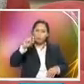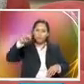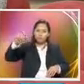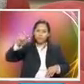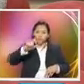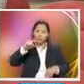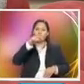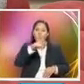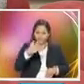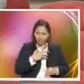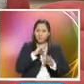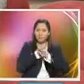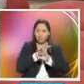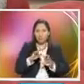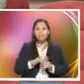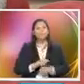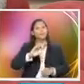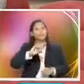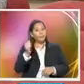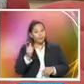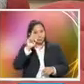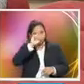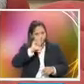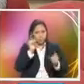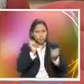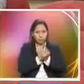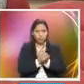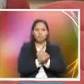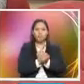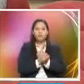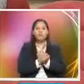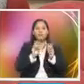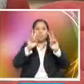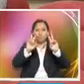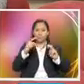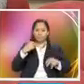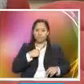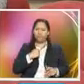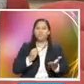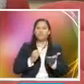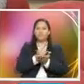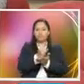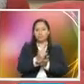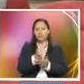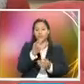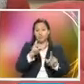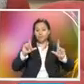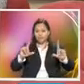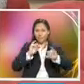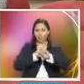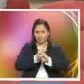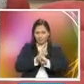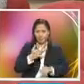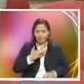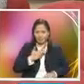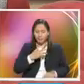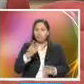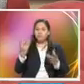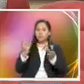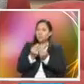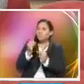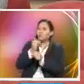votoinformadocdmx.unam.mx, ahí pueden encontrar. Otra que también les recomiendo yo mucho se llama Yo Decido. Ese es un portal que hicimos junto con el